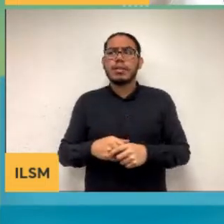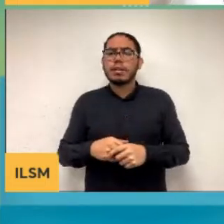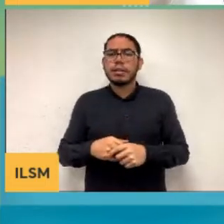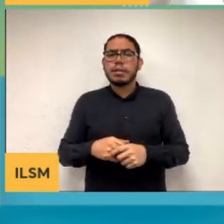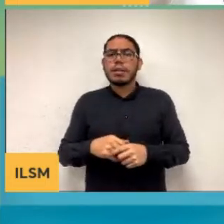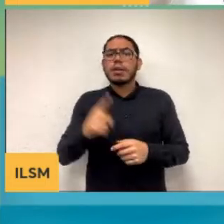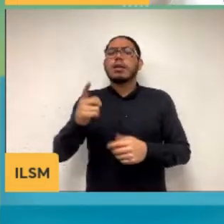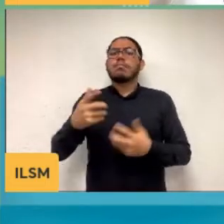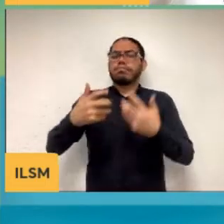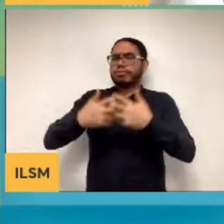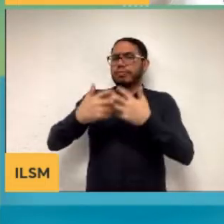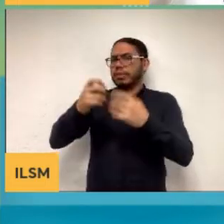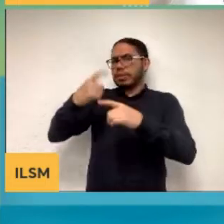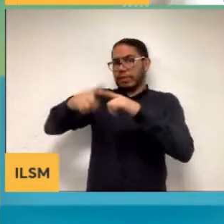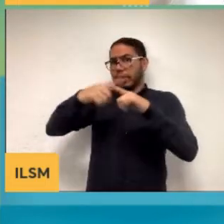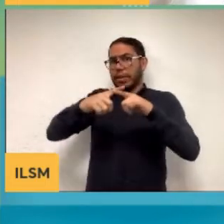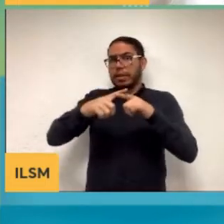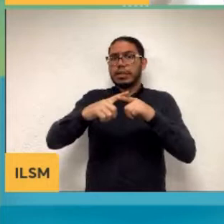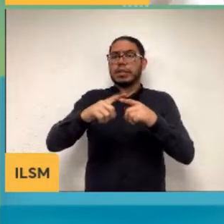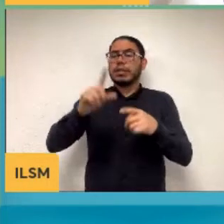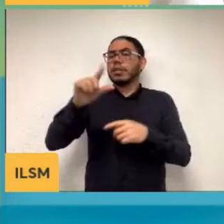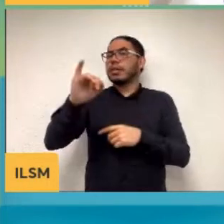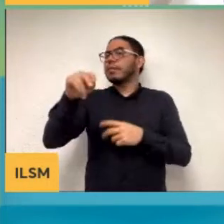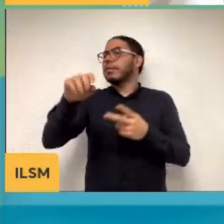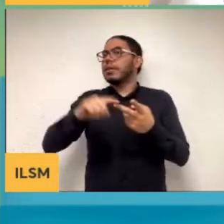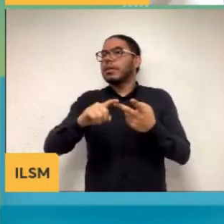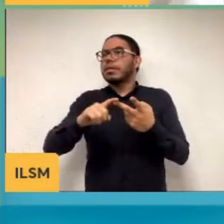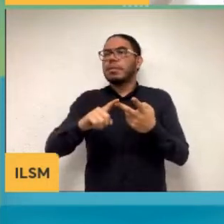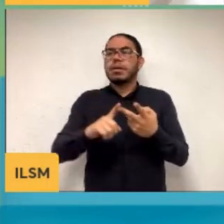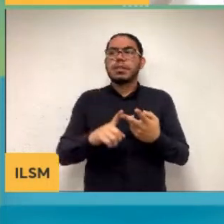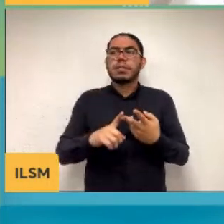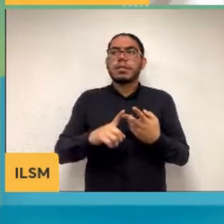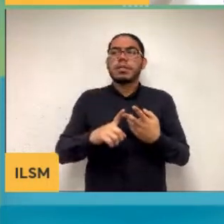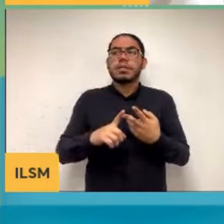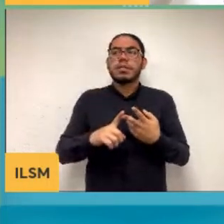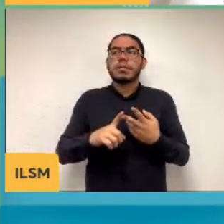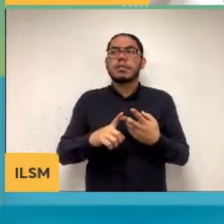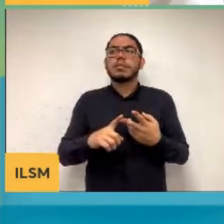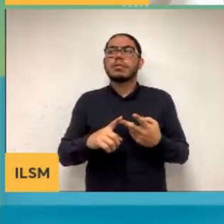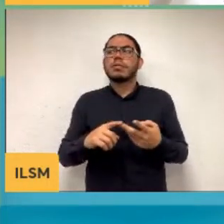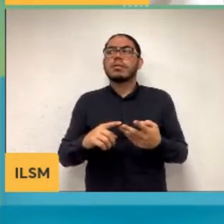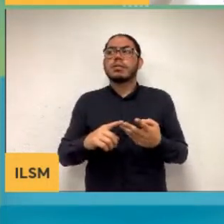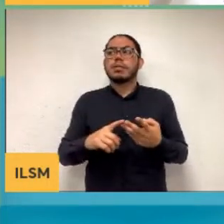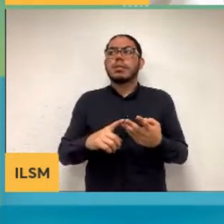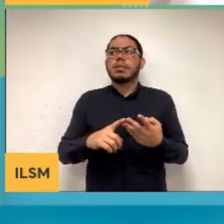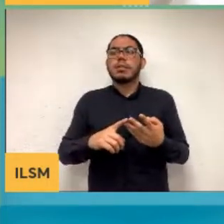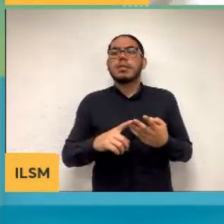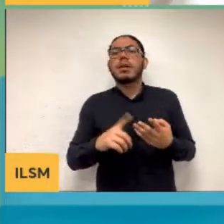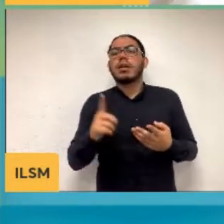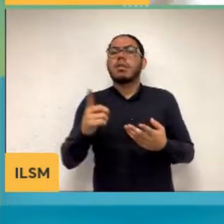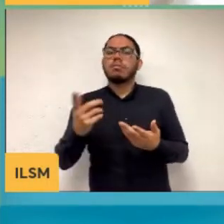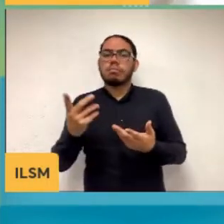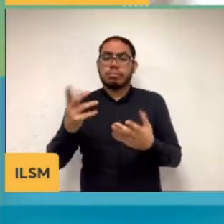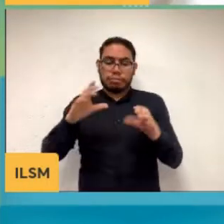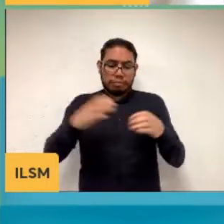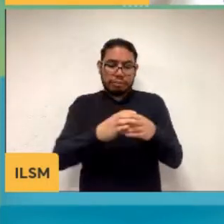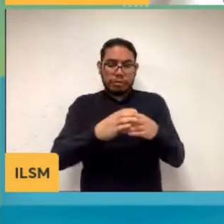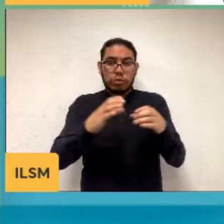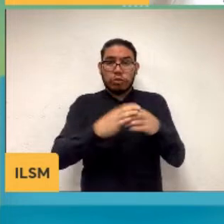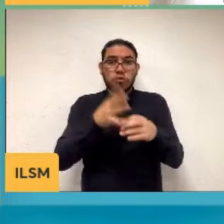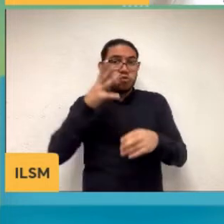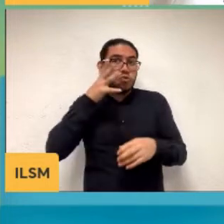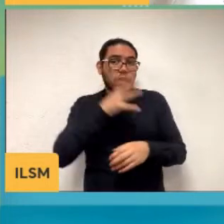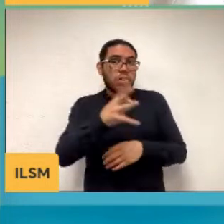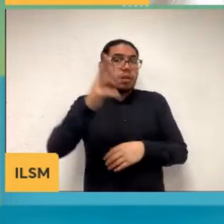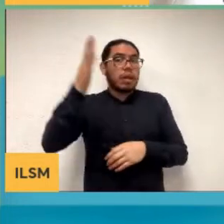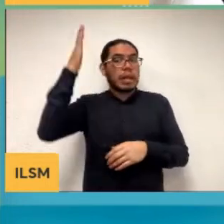Industrias Peñoles y Nimac. Creó Speakers, una incubadora de futuras líderes en las